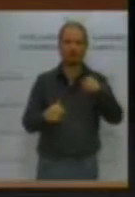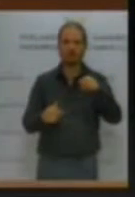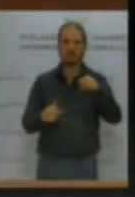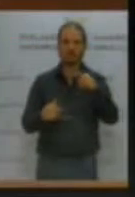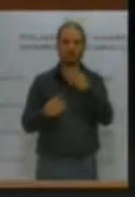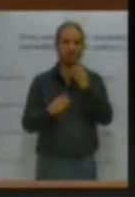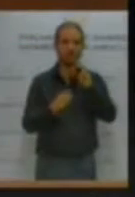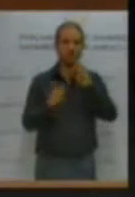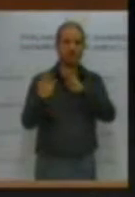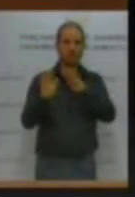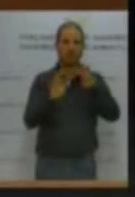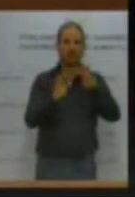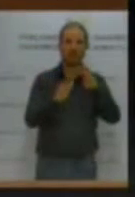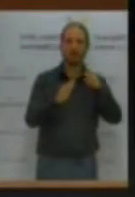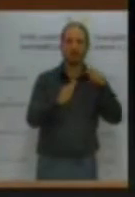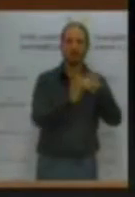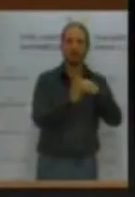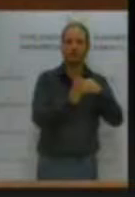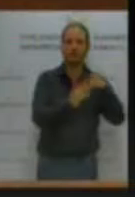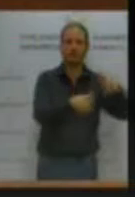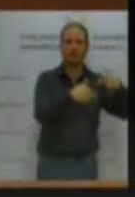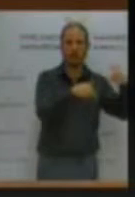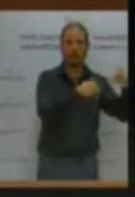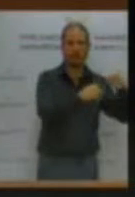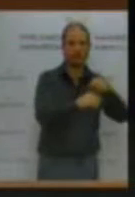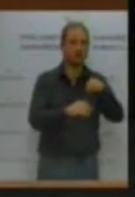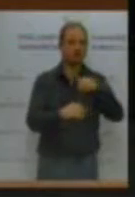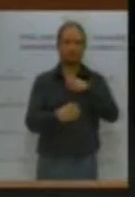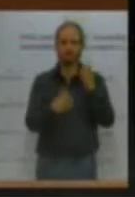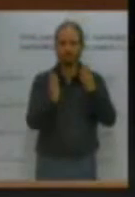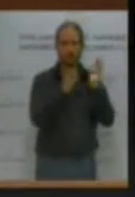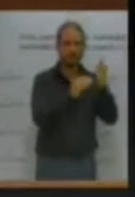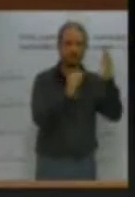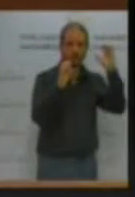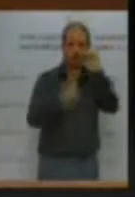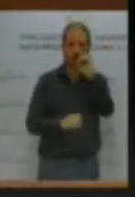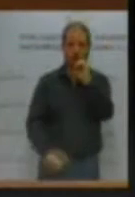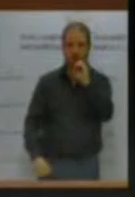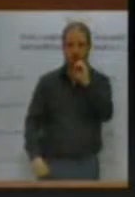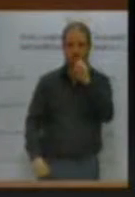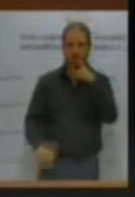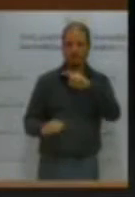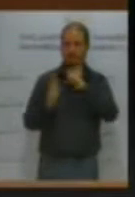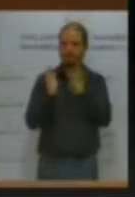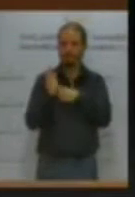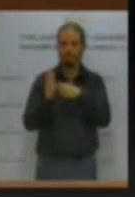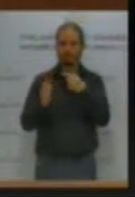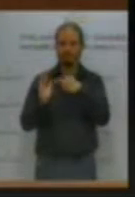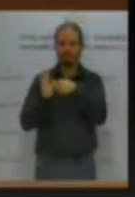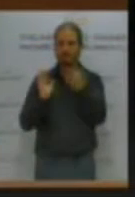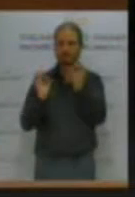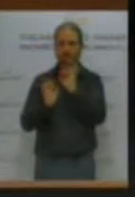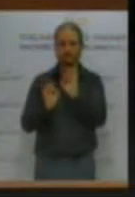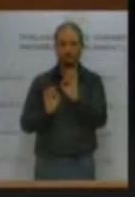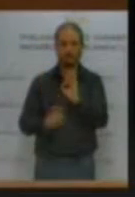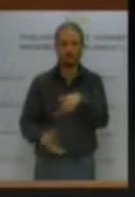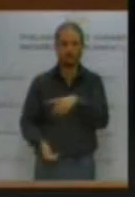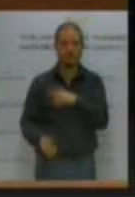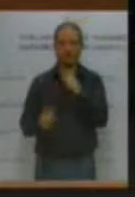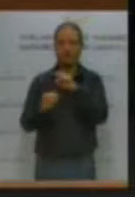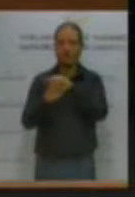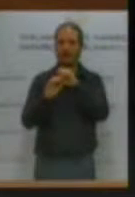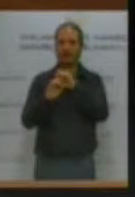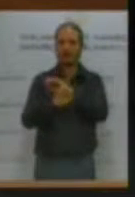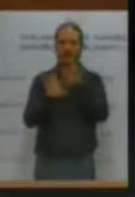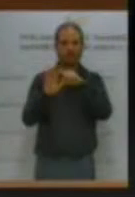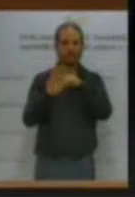toneladas van sin tratamiento alguno. Nada dice la ley sobre las responsabilidades de este asunto. Nada aclara la ley sobre